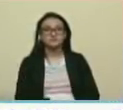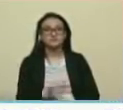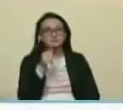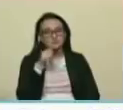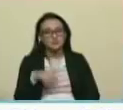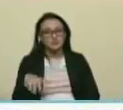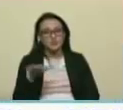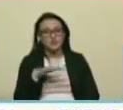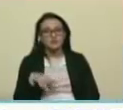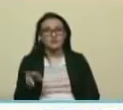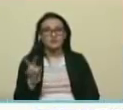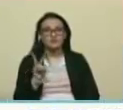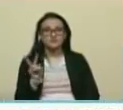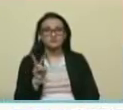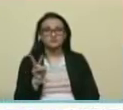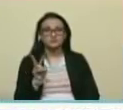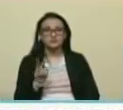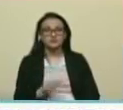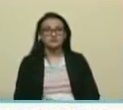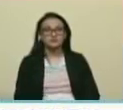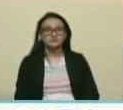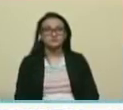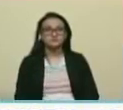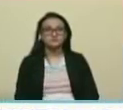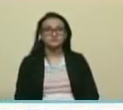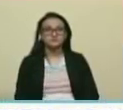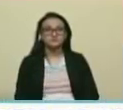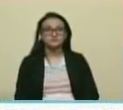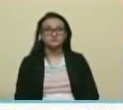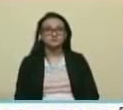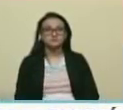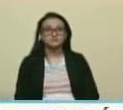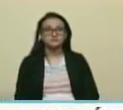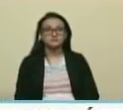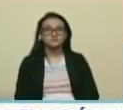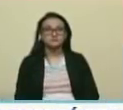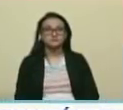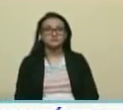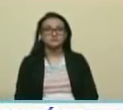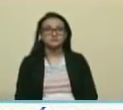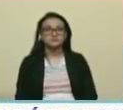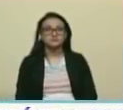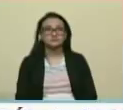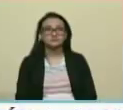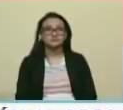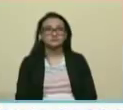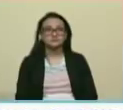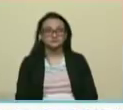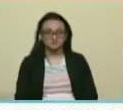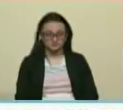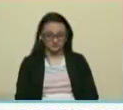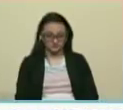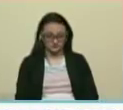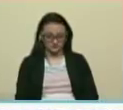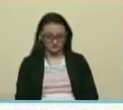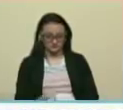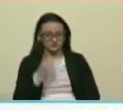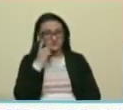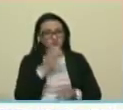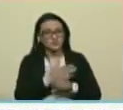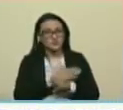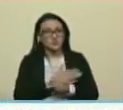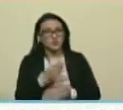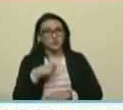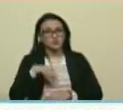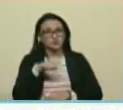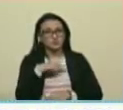de Venezuela. Como se ha hecho una práctica habitual, nosotros, la